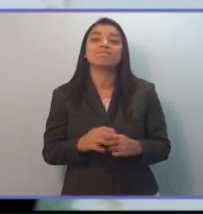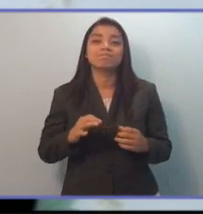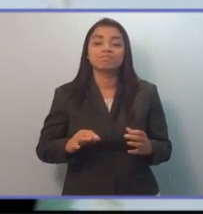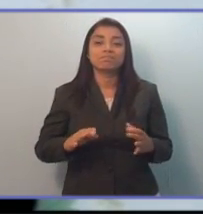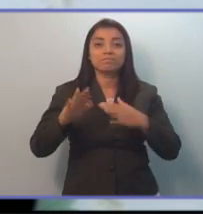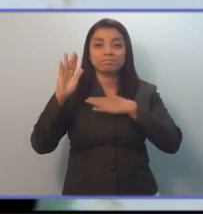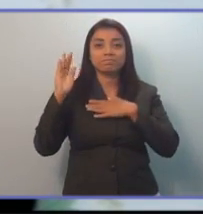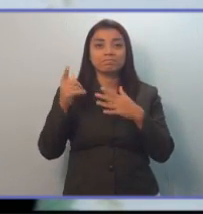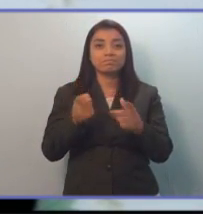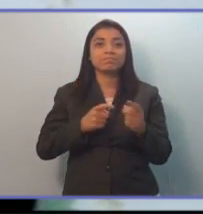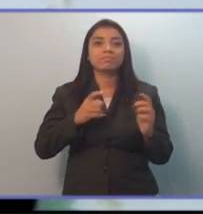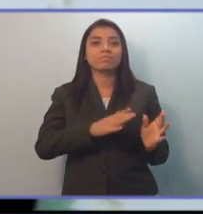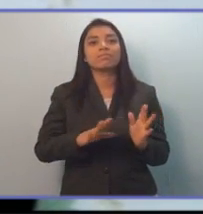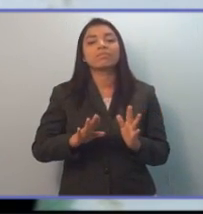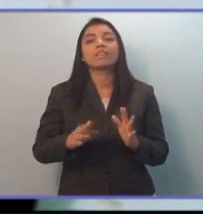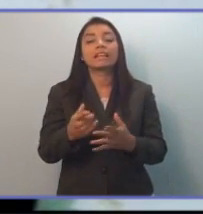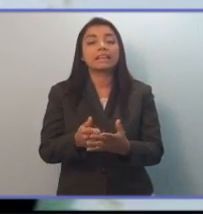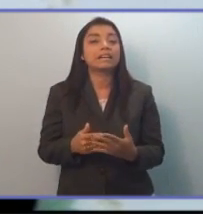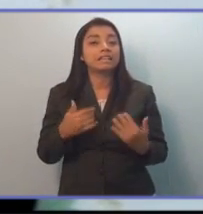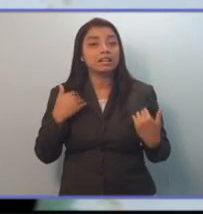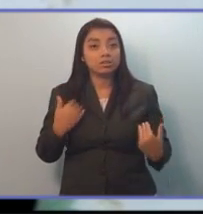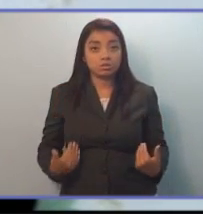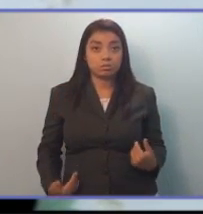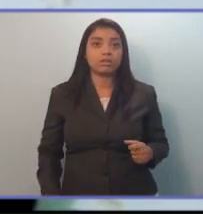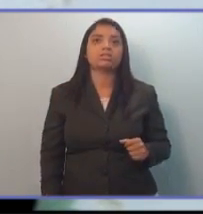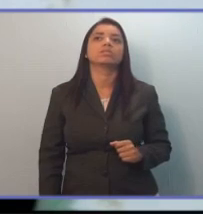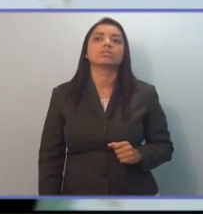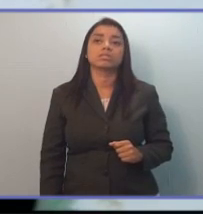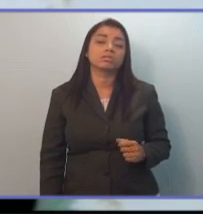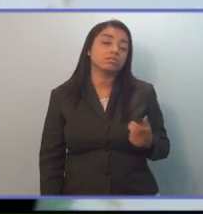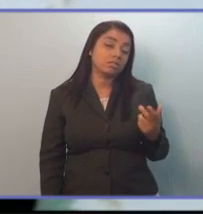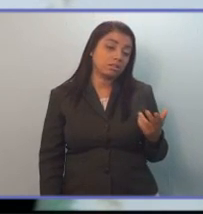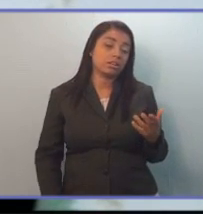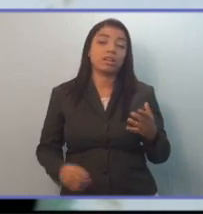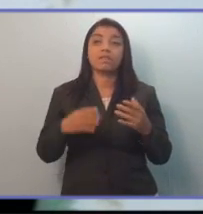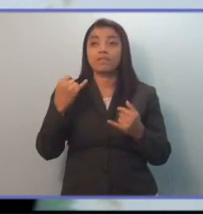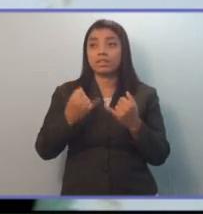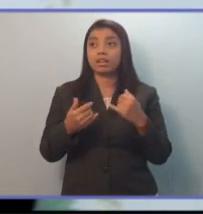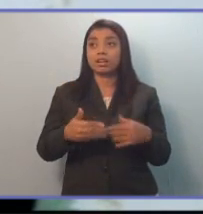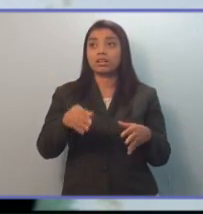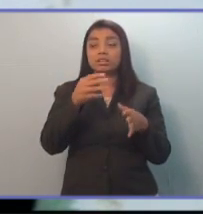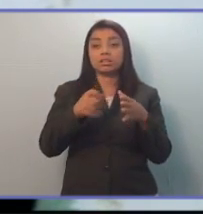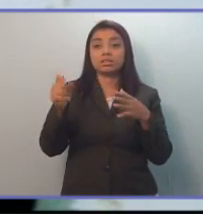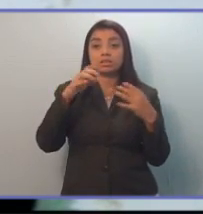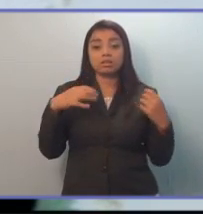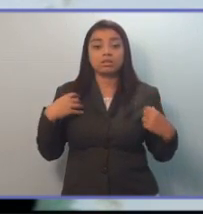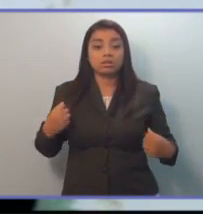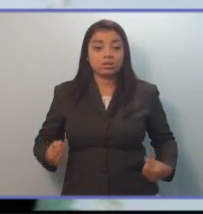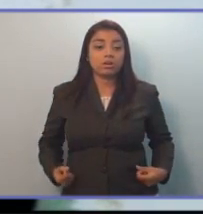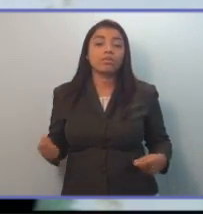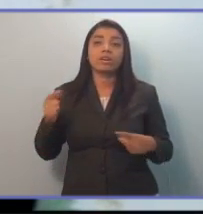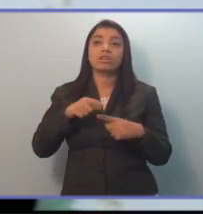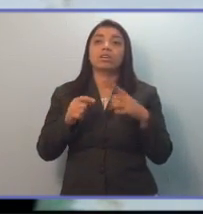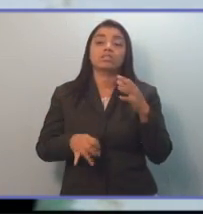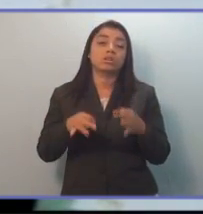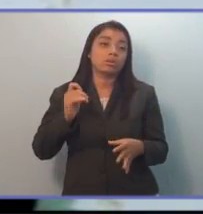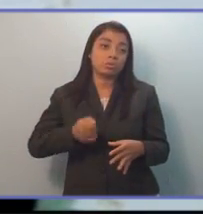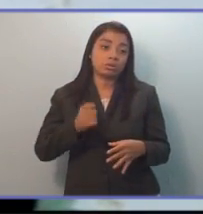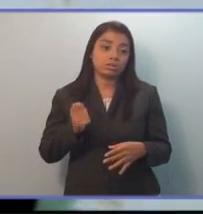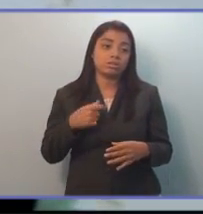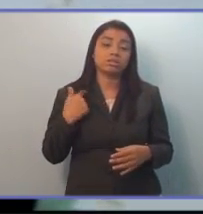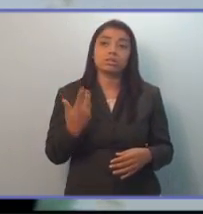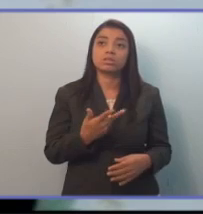ejercer un control para el cumplimiento de los derechos humanos, o sea, y al final todos los órganos del Estado, o sea, incluso los jueces, estamos en